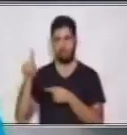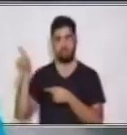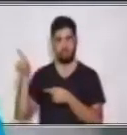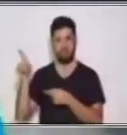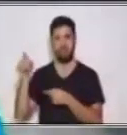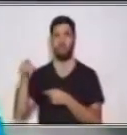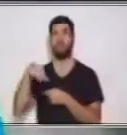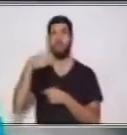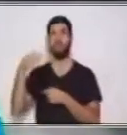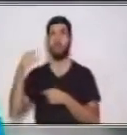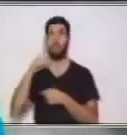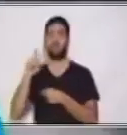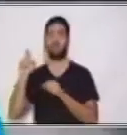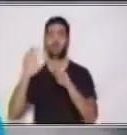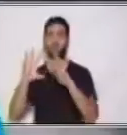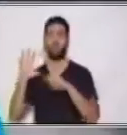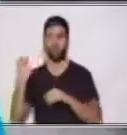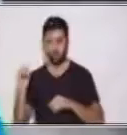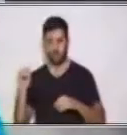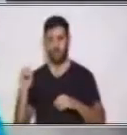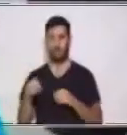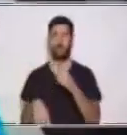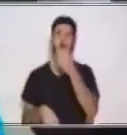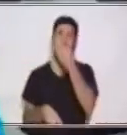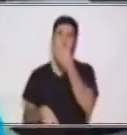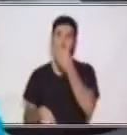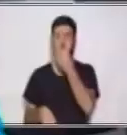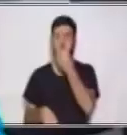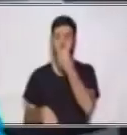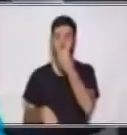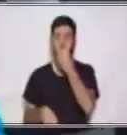más gamma va a ser igual a 180 grados.